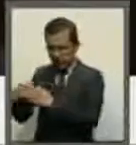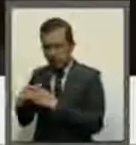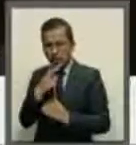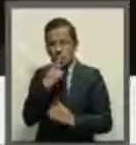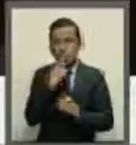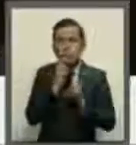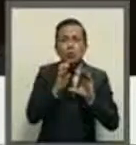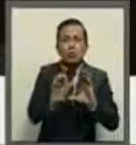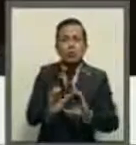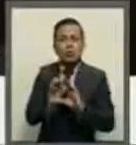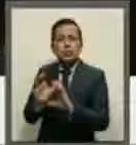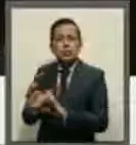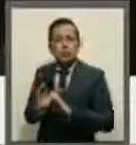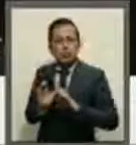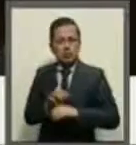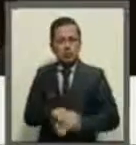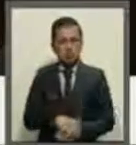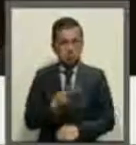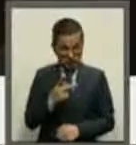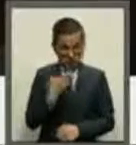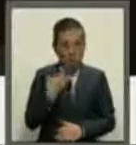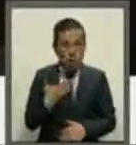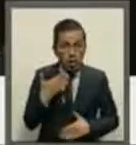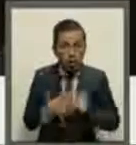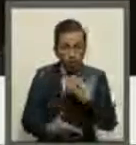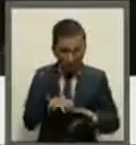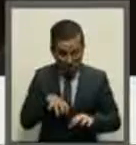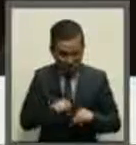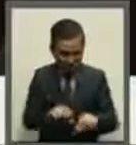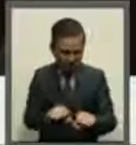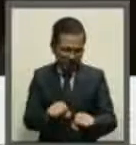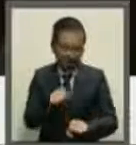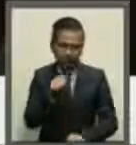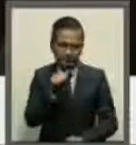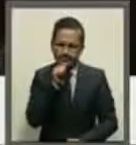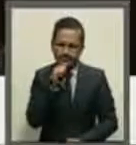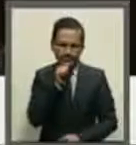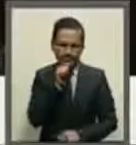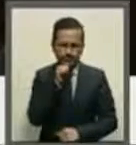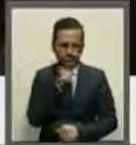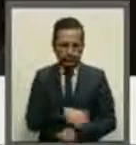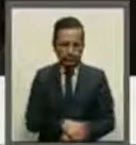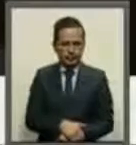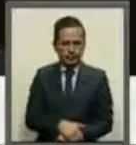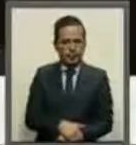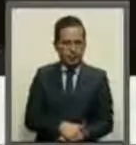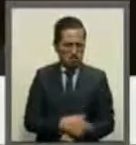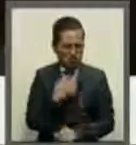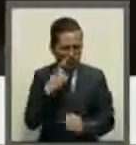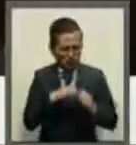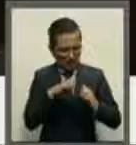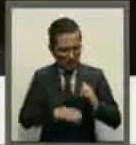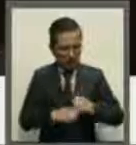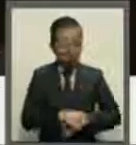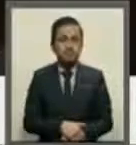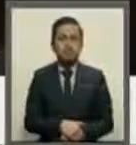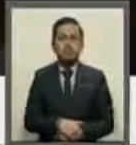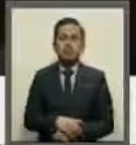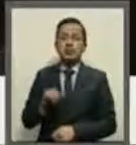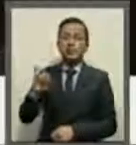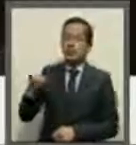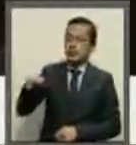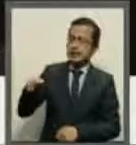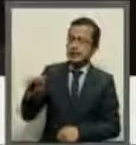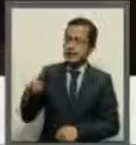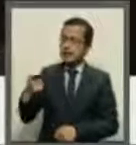podido obtener resultados favorables. Aquí algunos datos. El Instituto Nacional de Estadística